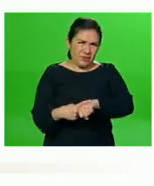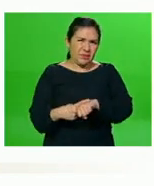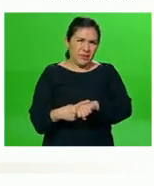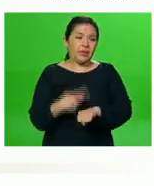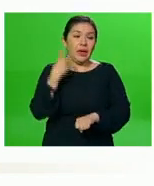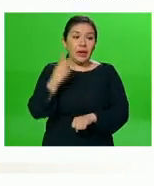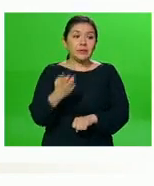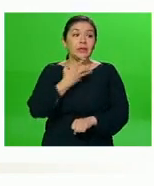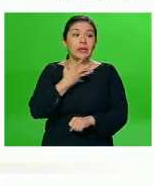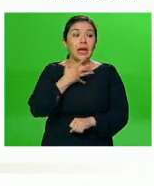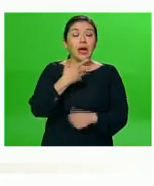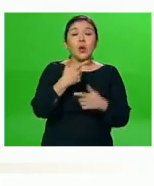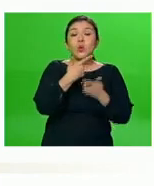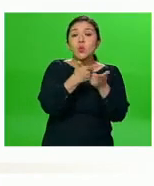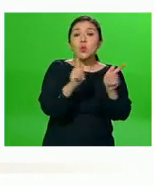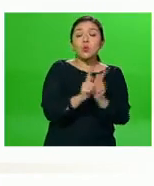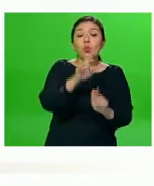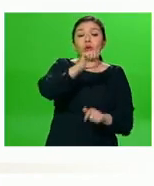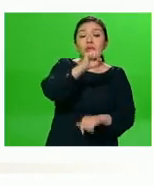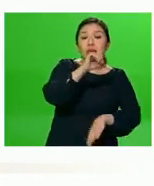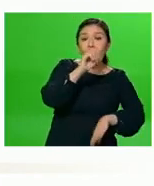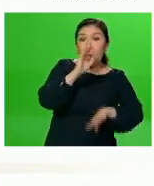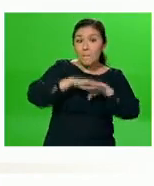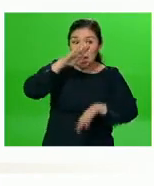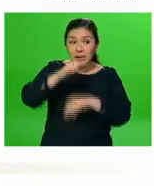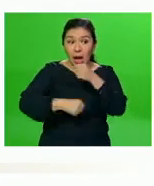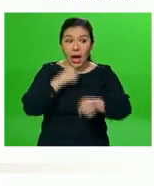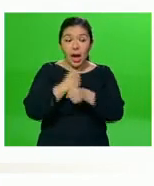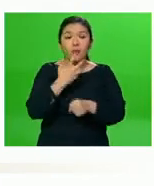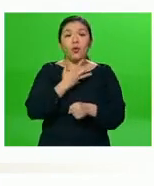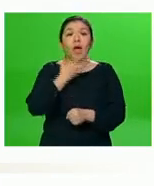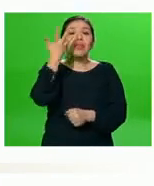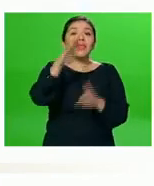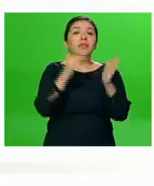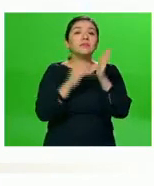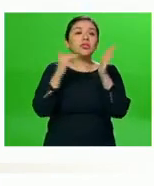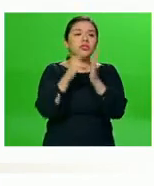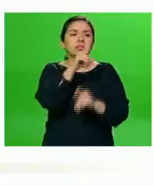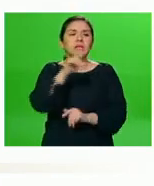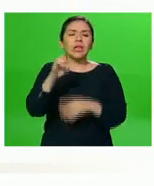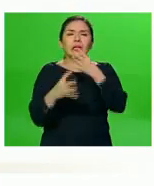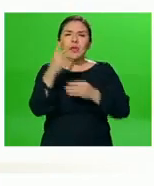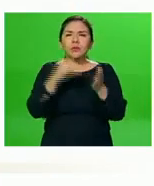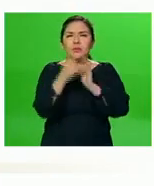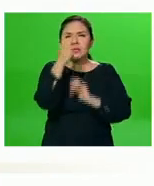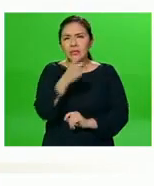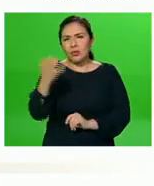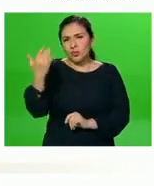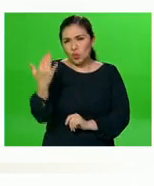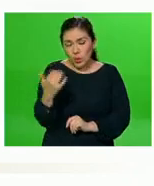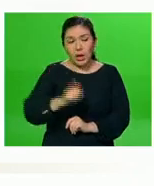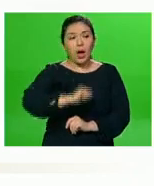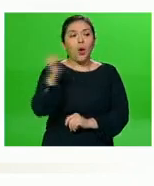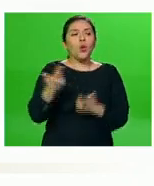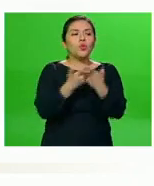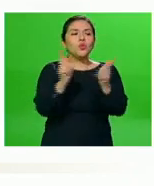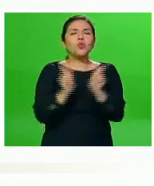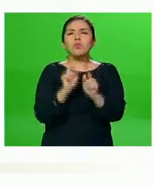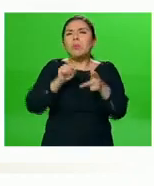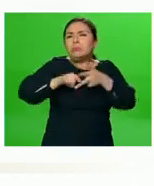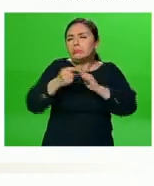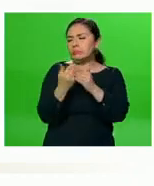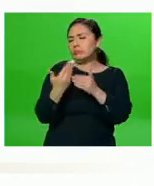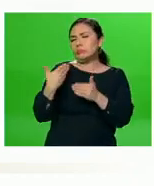60 y más tenemos ya 10 millones 714 mil 150 y un grupo que empezó hace poco